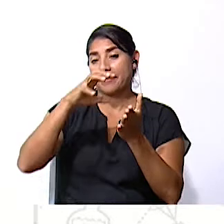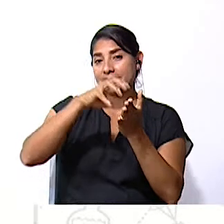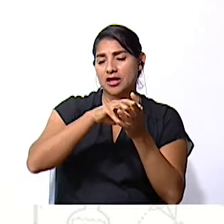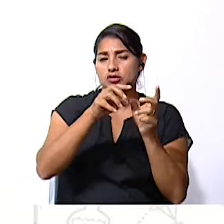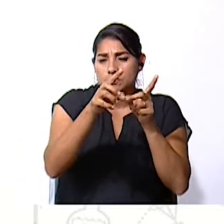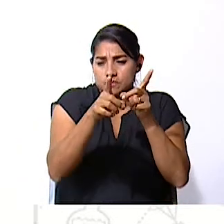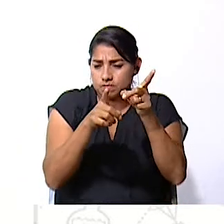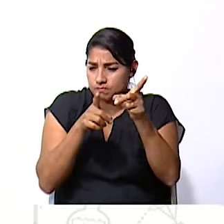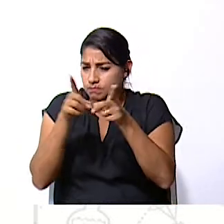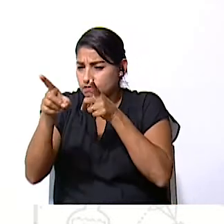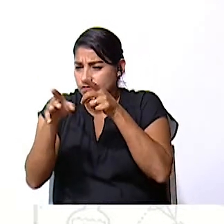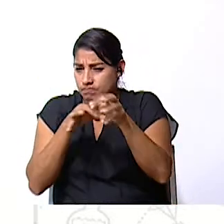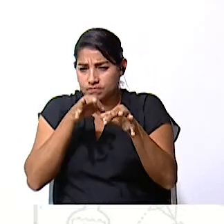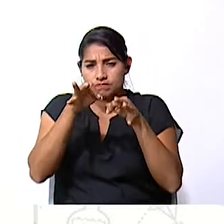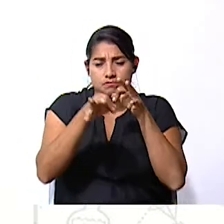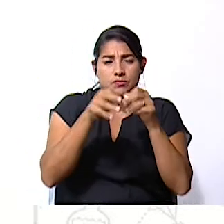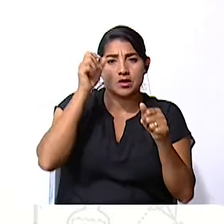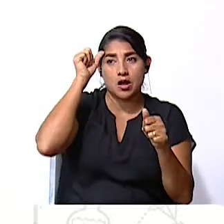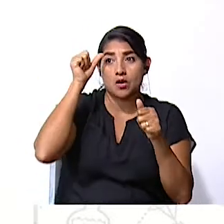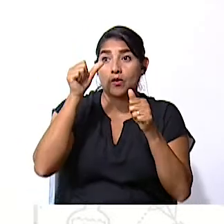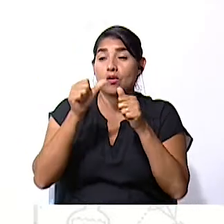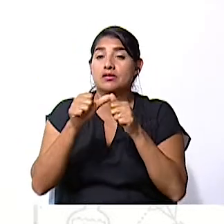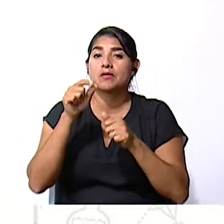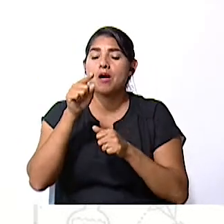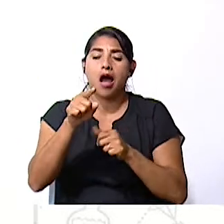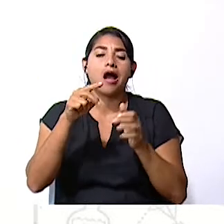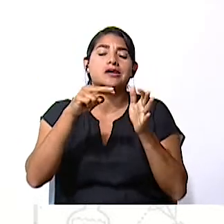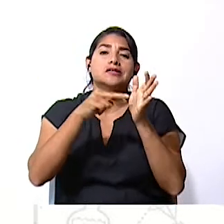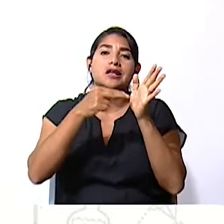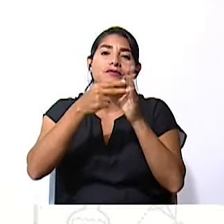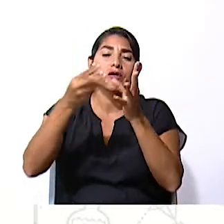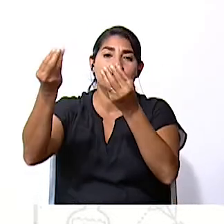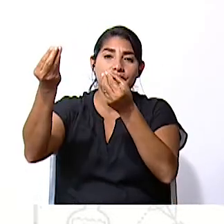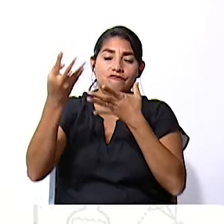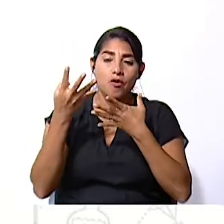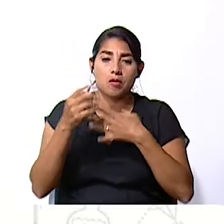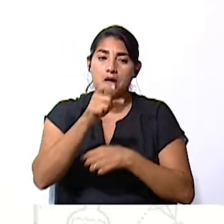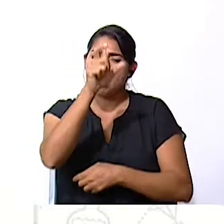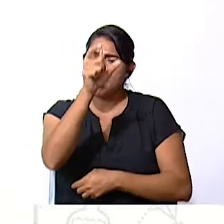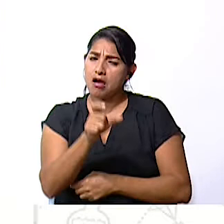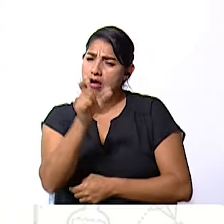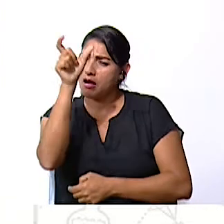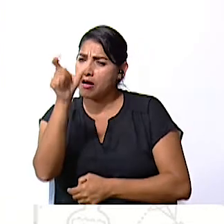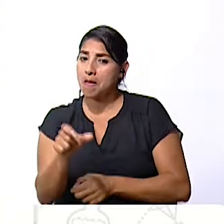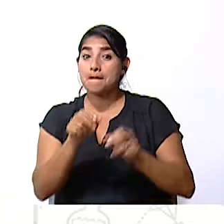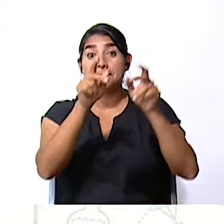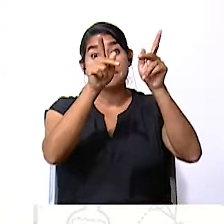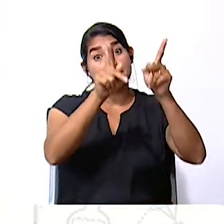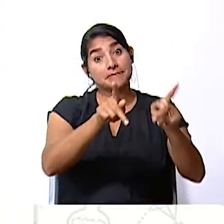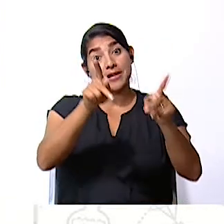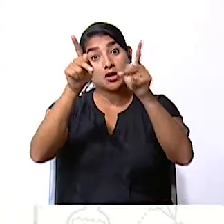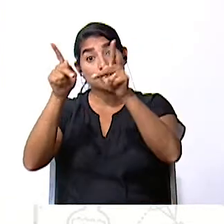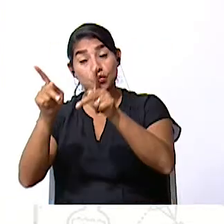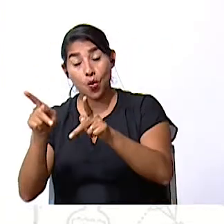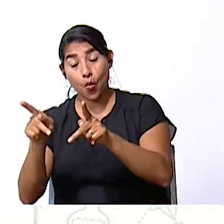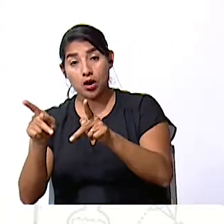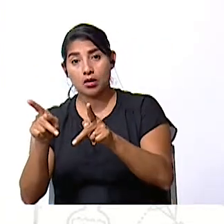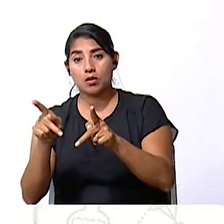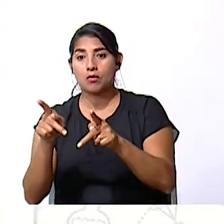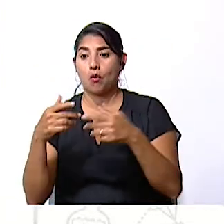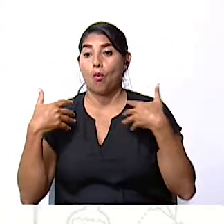bien. Recordemos que el texto descriptivo informa sobre cómo es una persona,